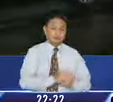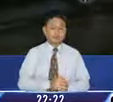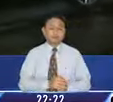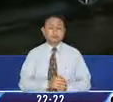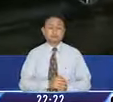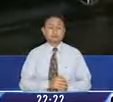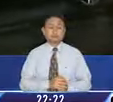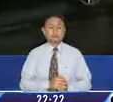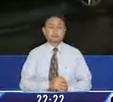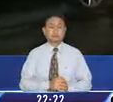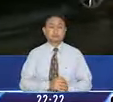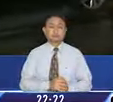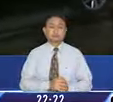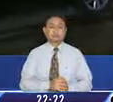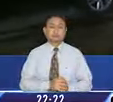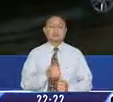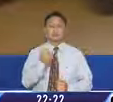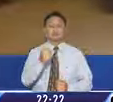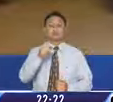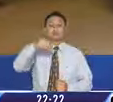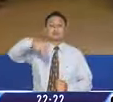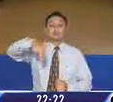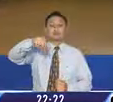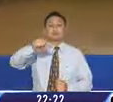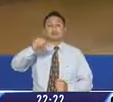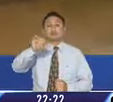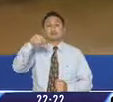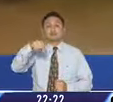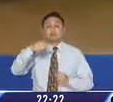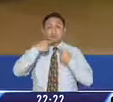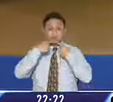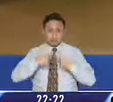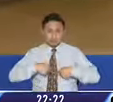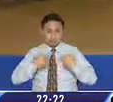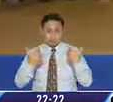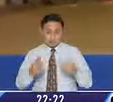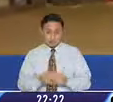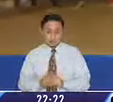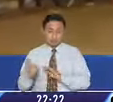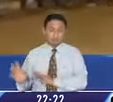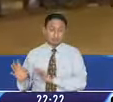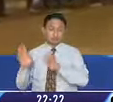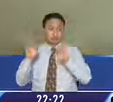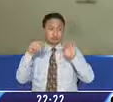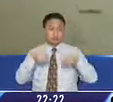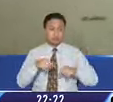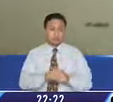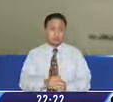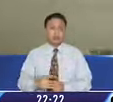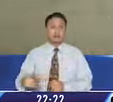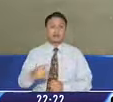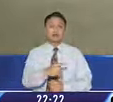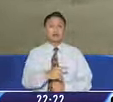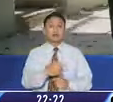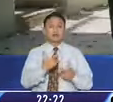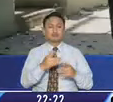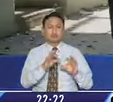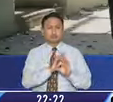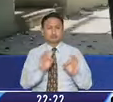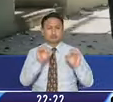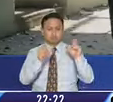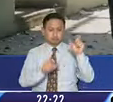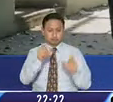de Vigilancia Penitenciaria. Se convoca a una gran cruzada por la depuración y la